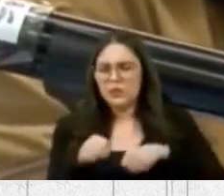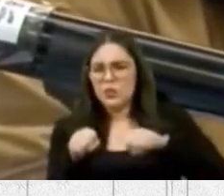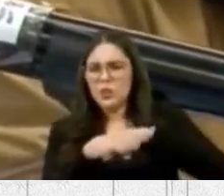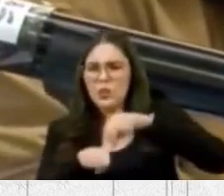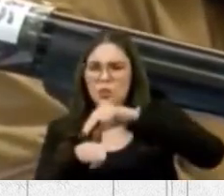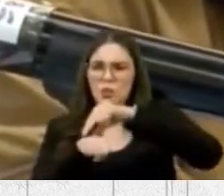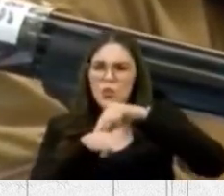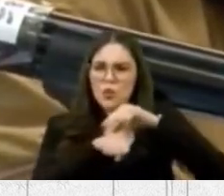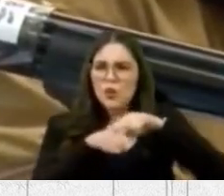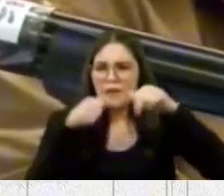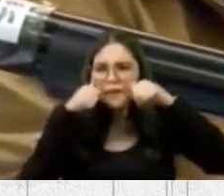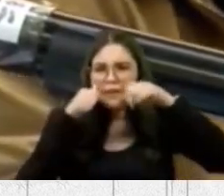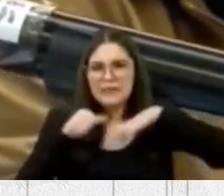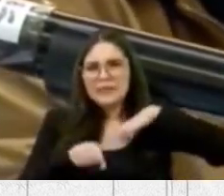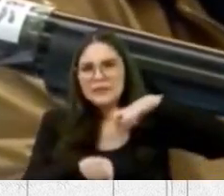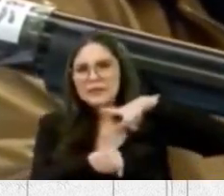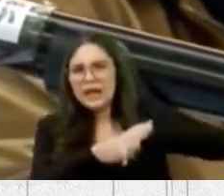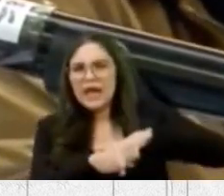atención personalizada,